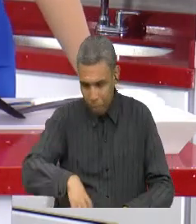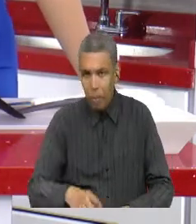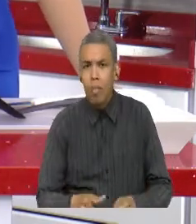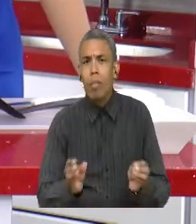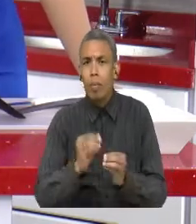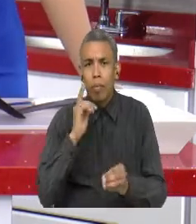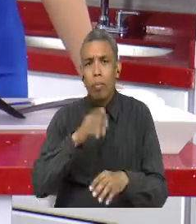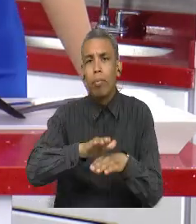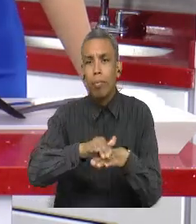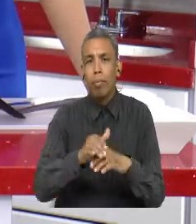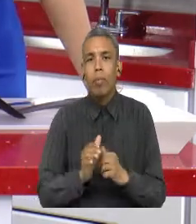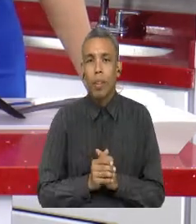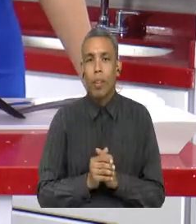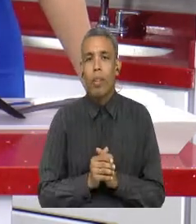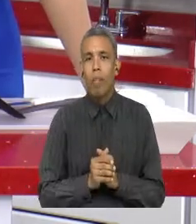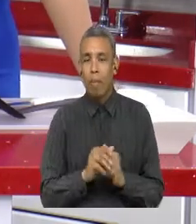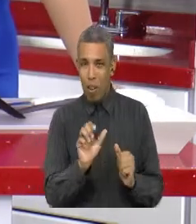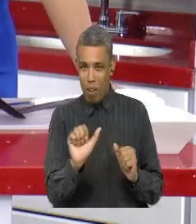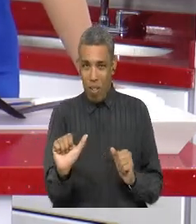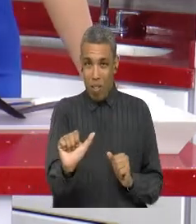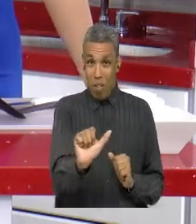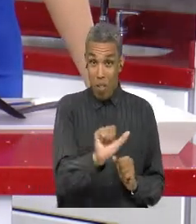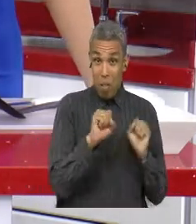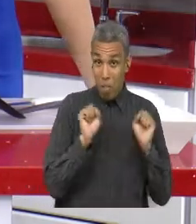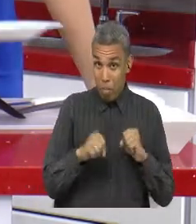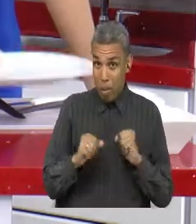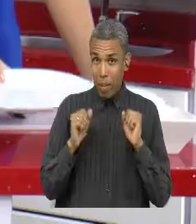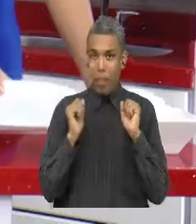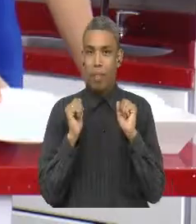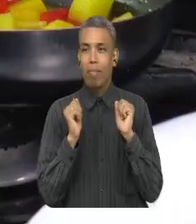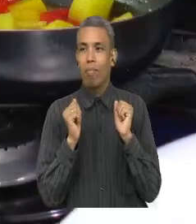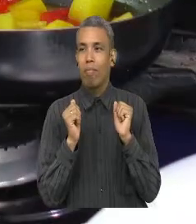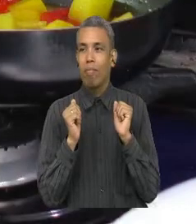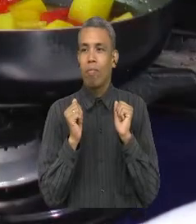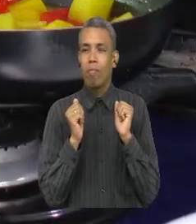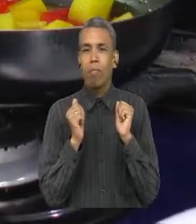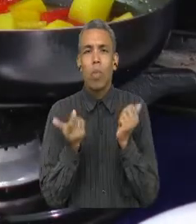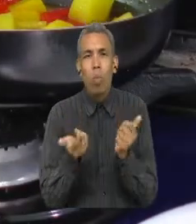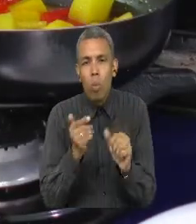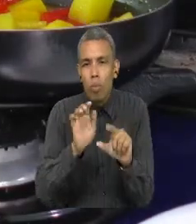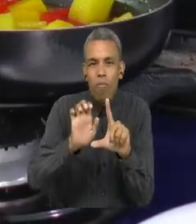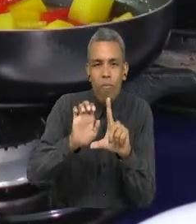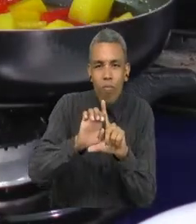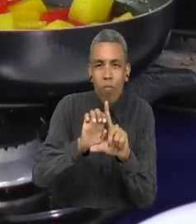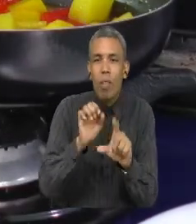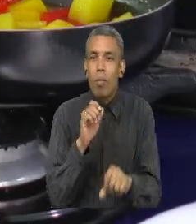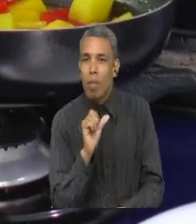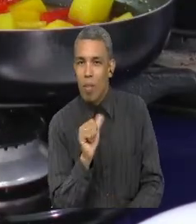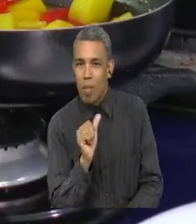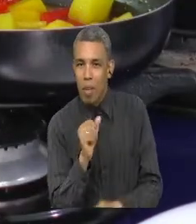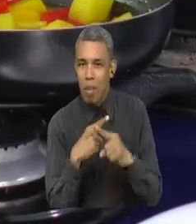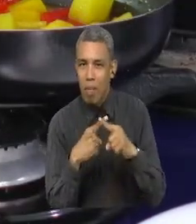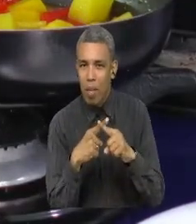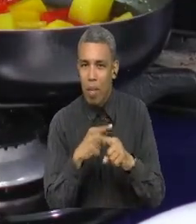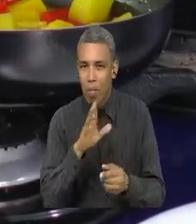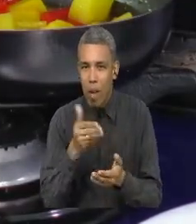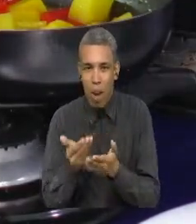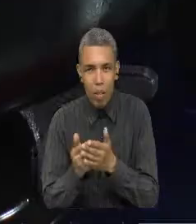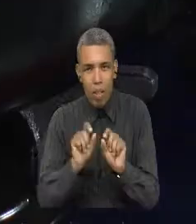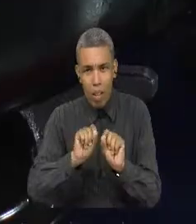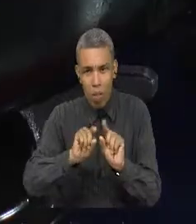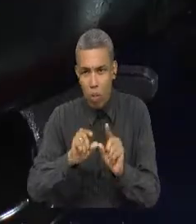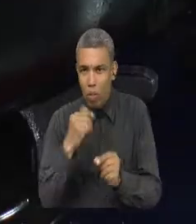una vez más a todas las televidentes para que se conecten con nosotros, bien sea a través de Enlace Televisión, de 10:30 a 11 a.m. todos los días, de